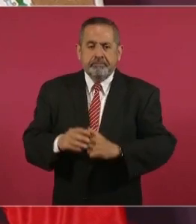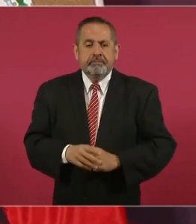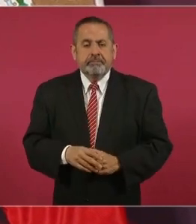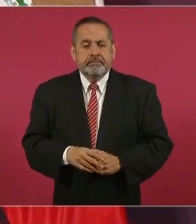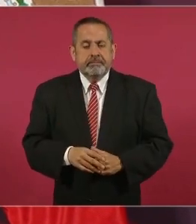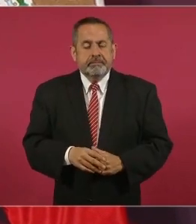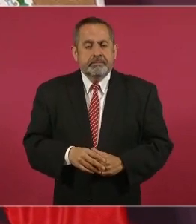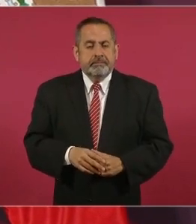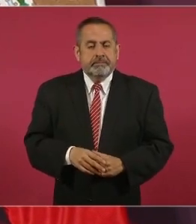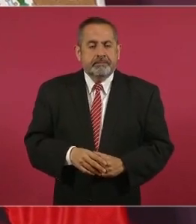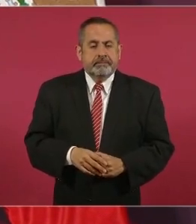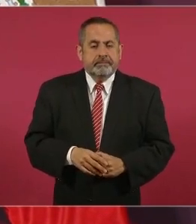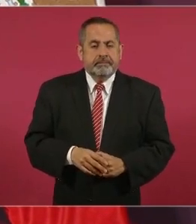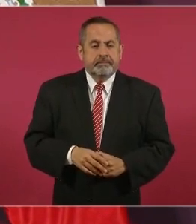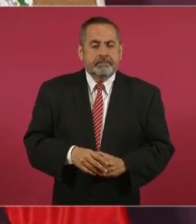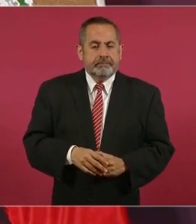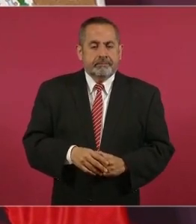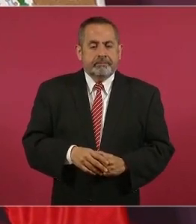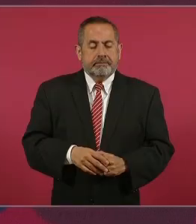Cuando llegamos,